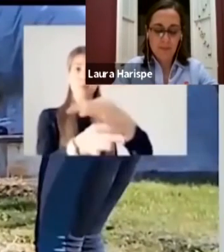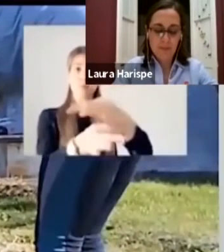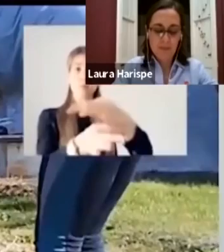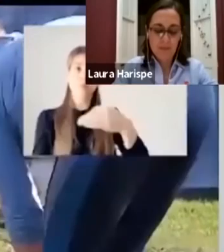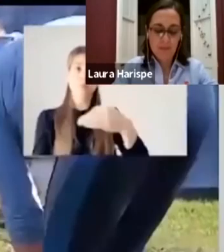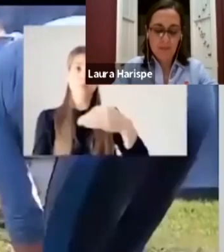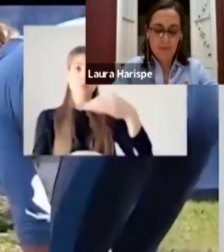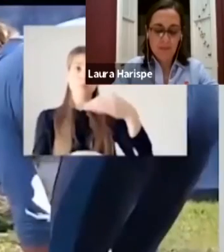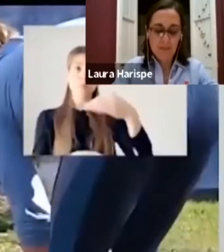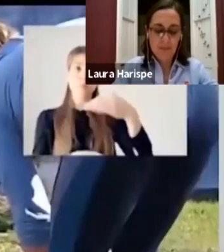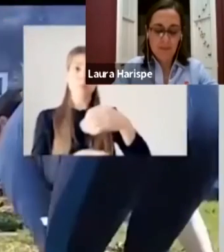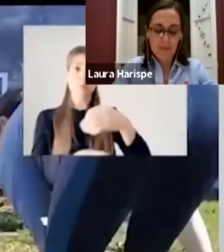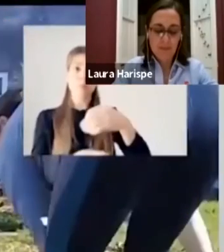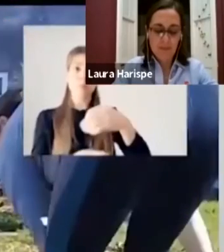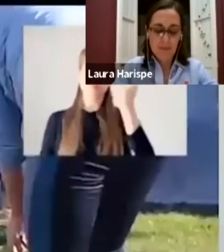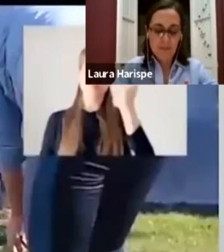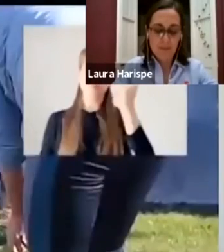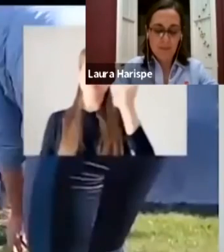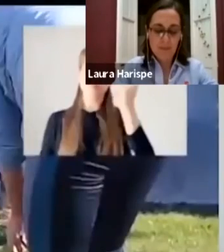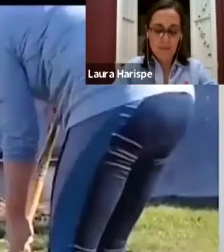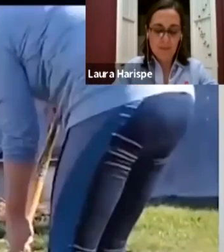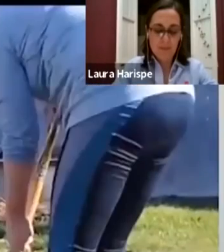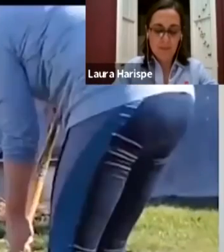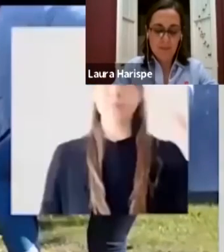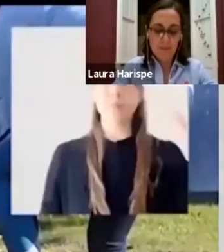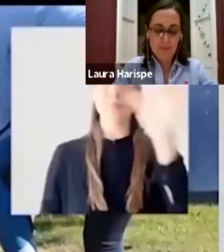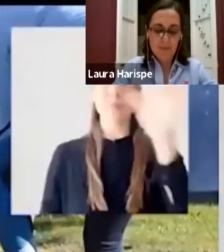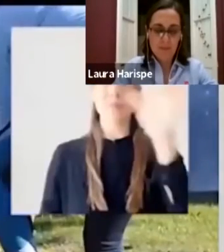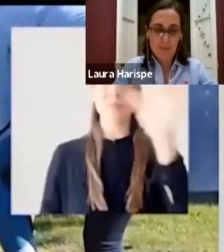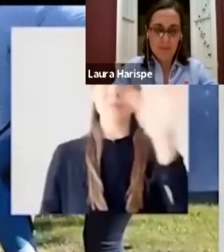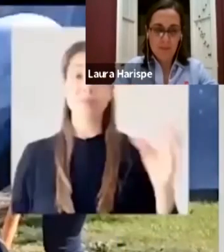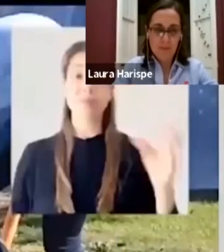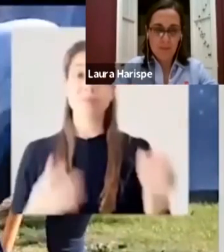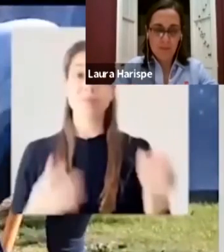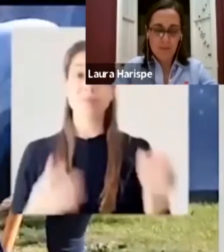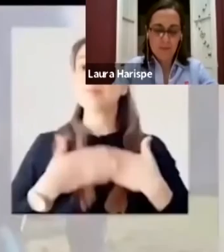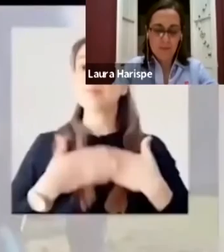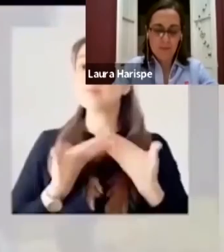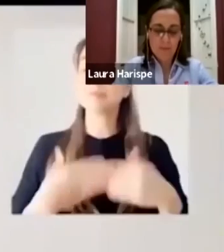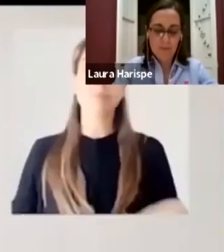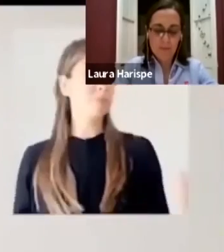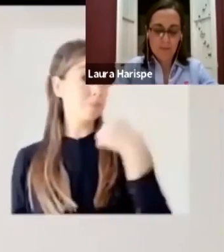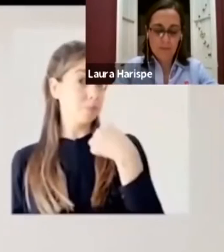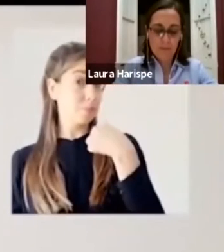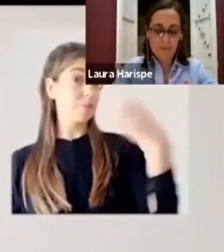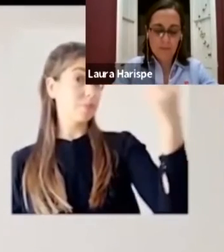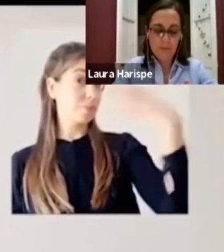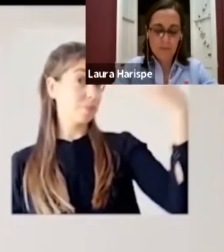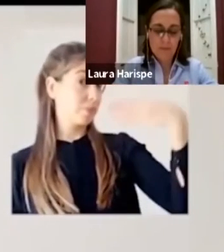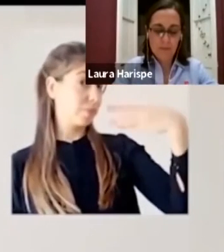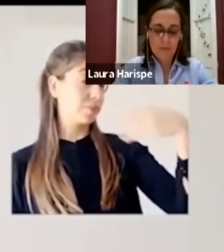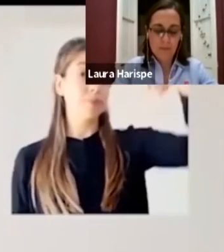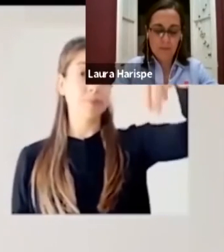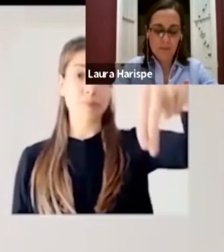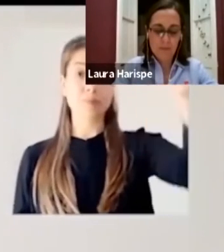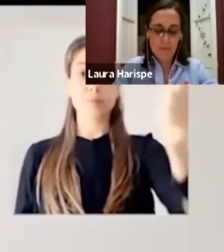el público en general interesado en la temática. Hola, ¿cómo están? Mi nombre es Natalia García y soy profesora de sordos.